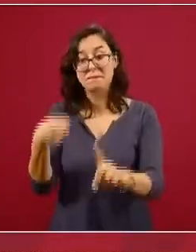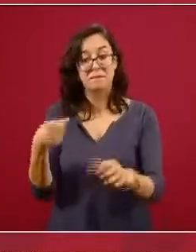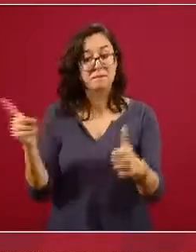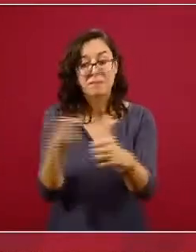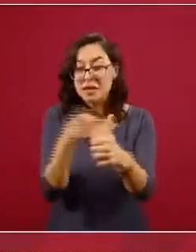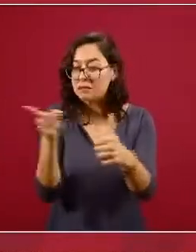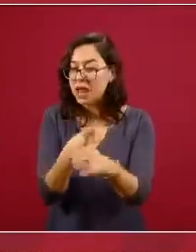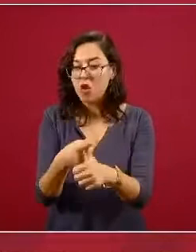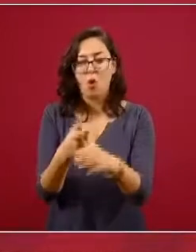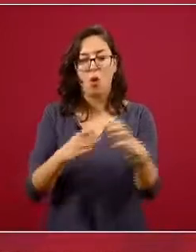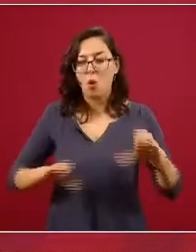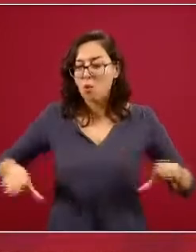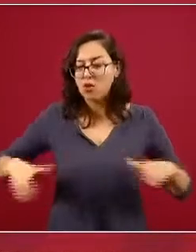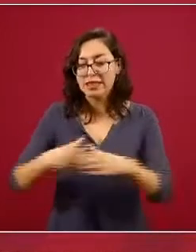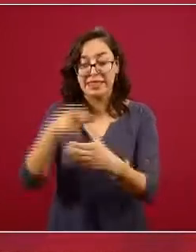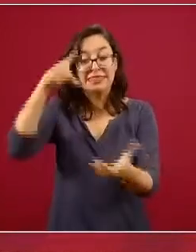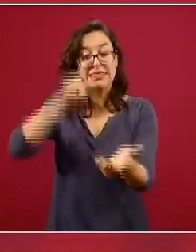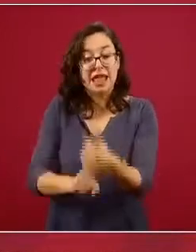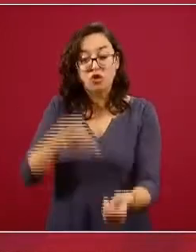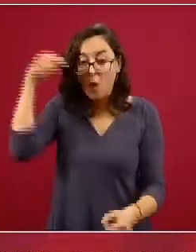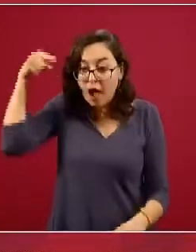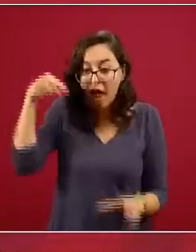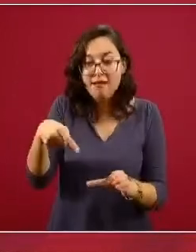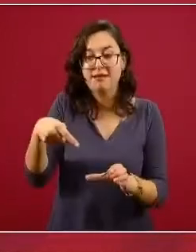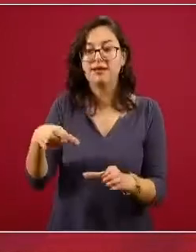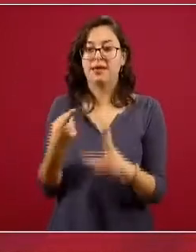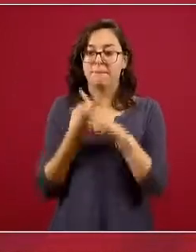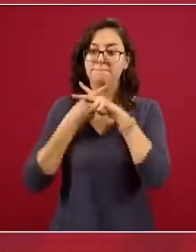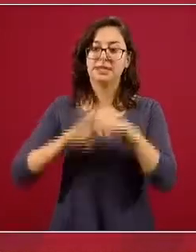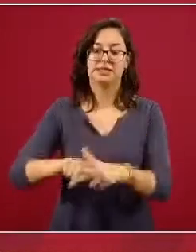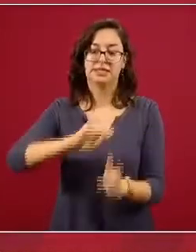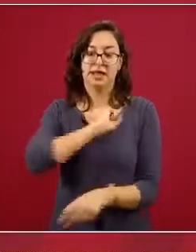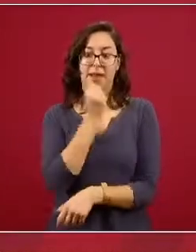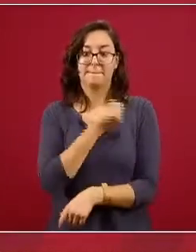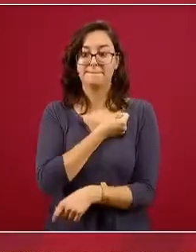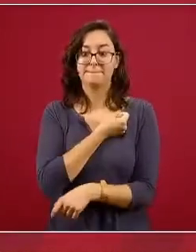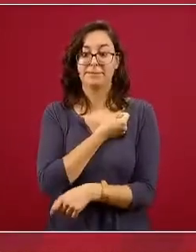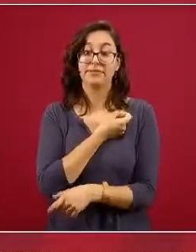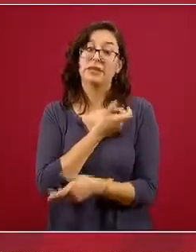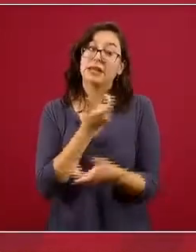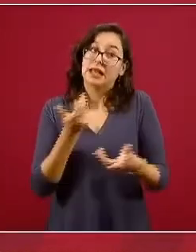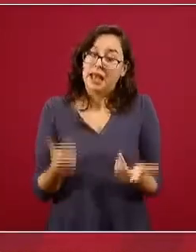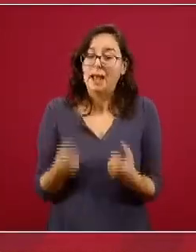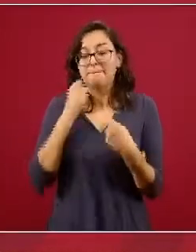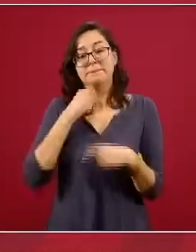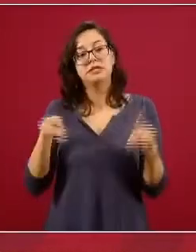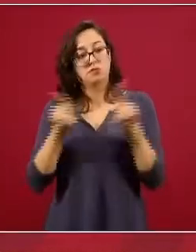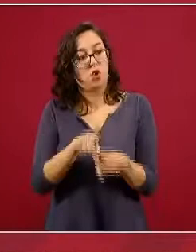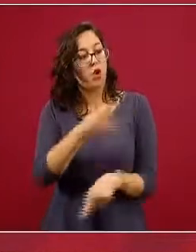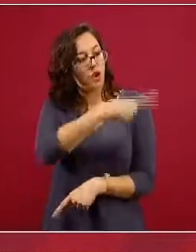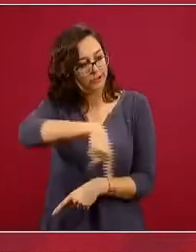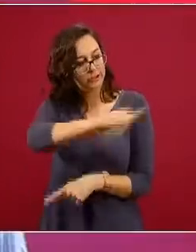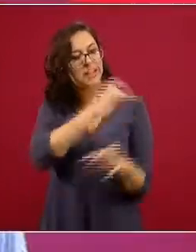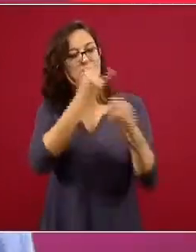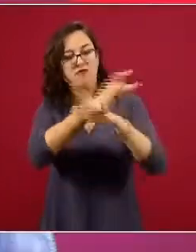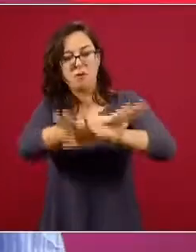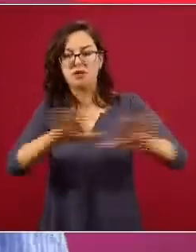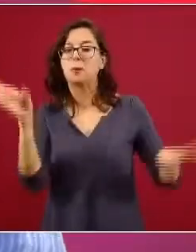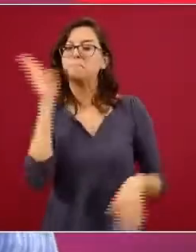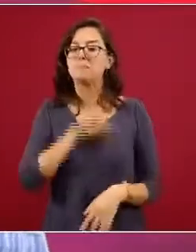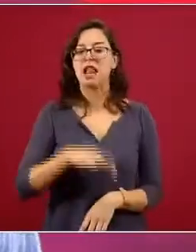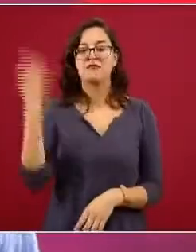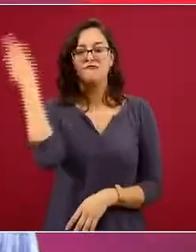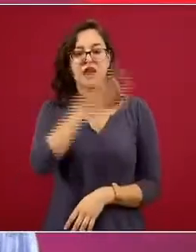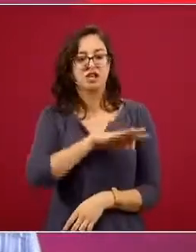salud. Por cierto que también en las confrontaciones de desinformación, a veces se habla